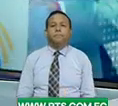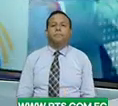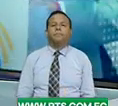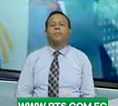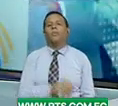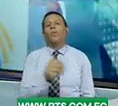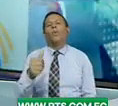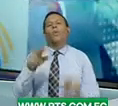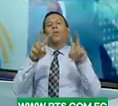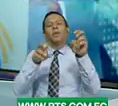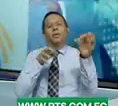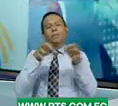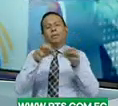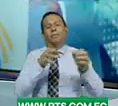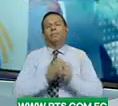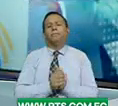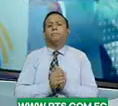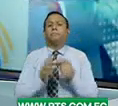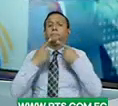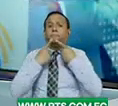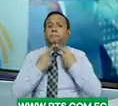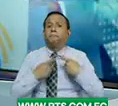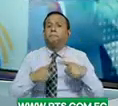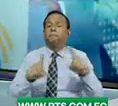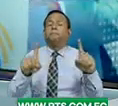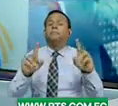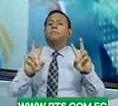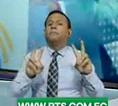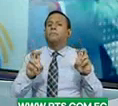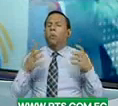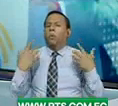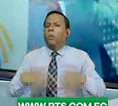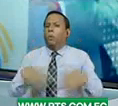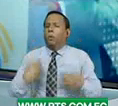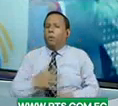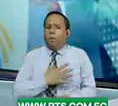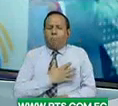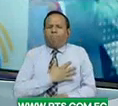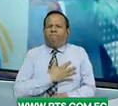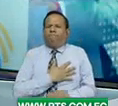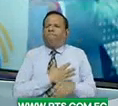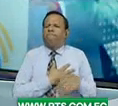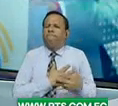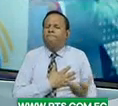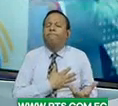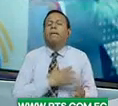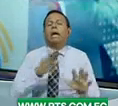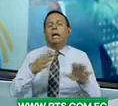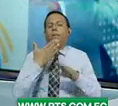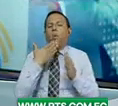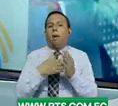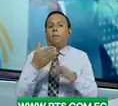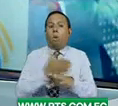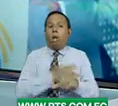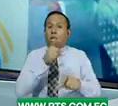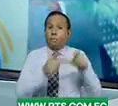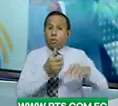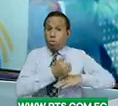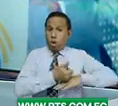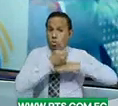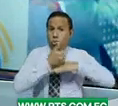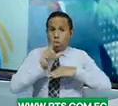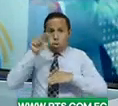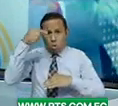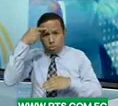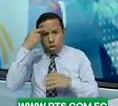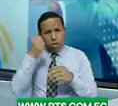anunciando que tocará fibras sensibles de grupos de poder que han estado enquistados con corrupción en el Estado. Daniel